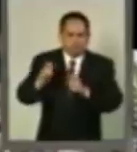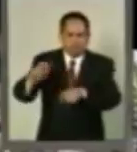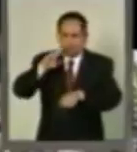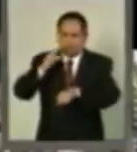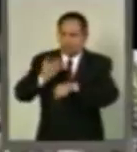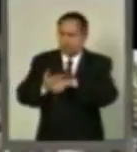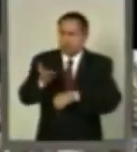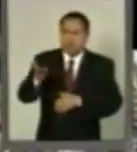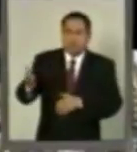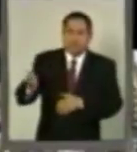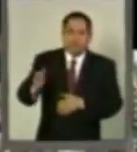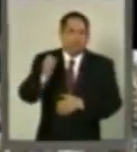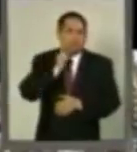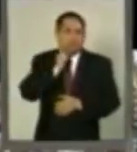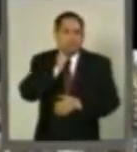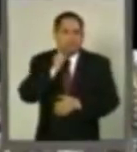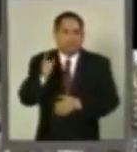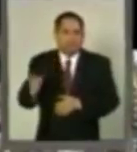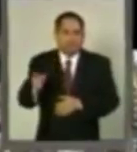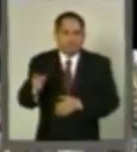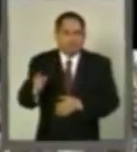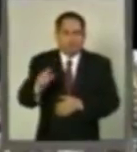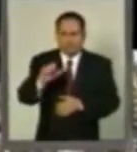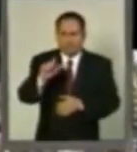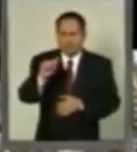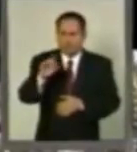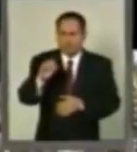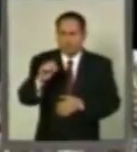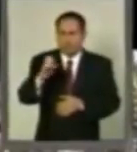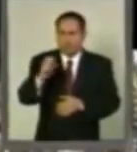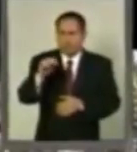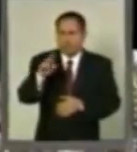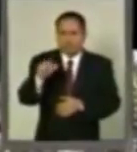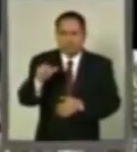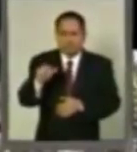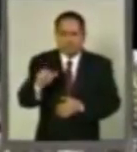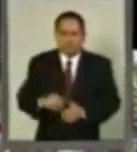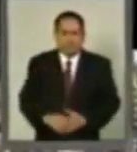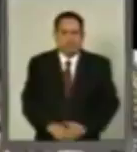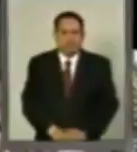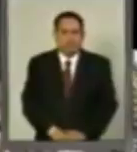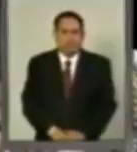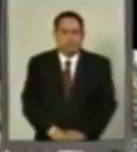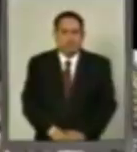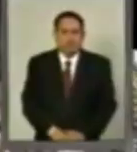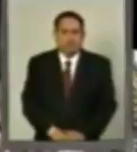de la palabra al senador Alejandro Encinas Rodríguez.